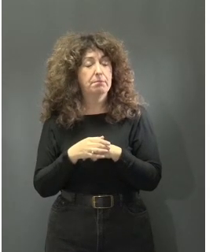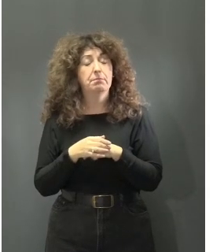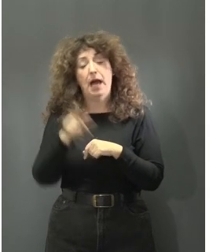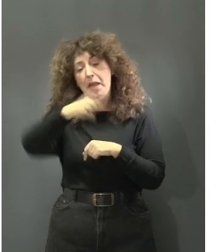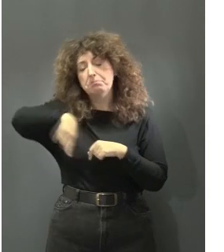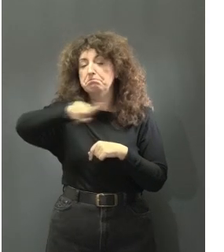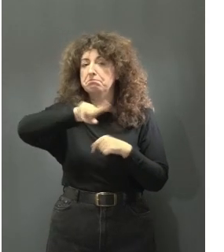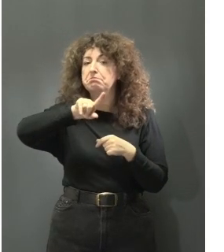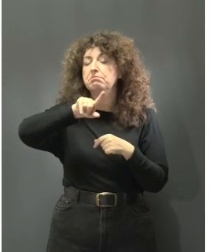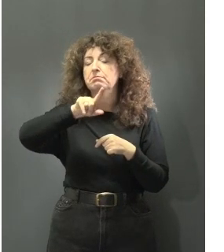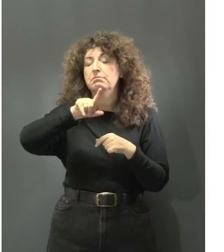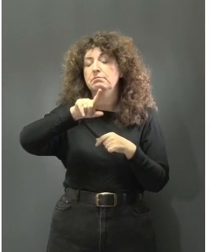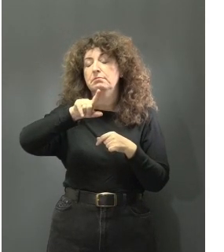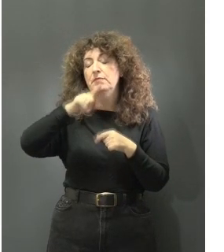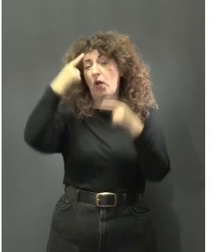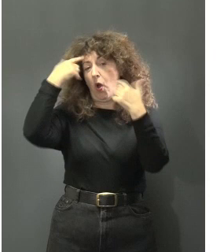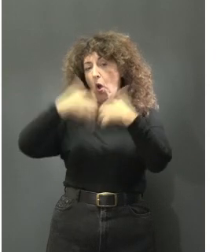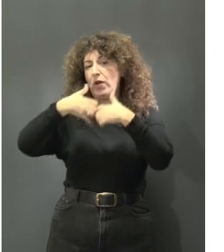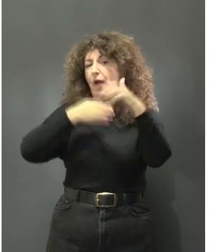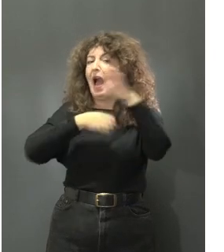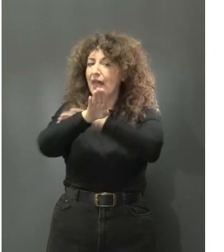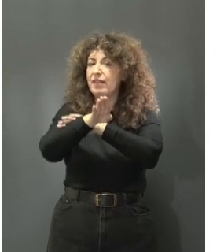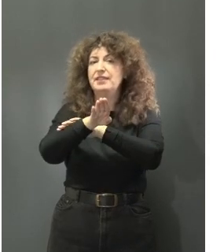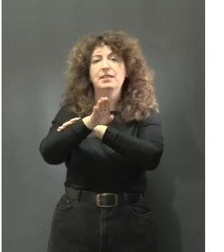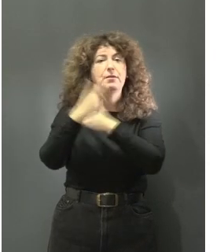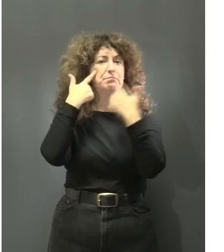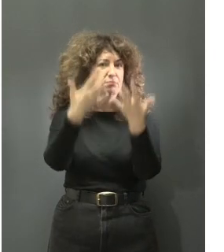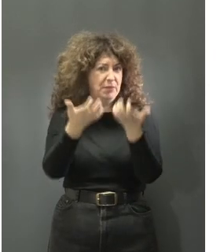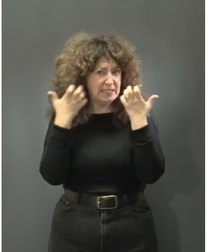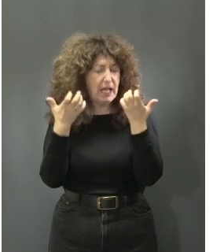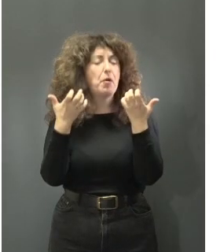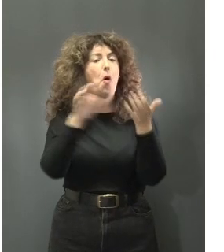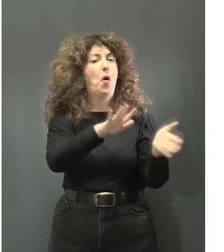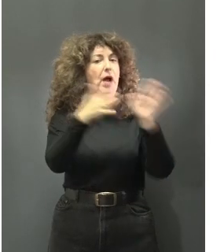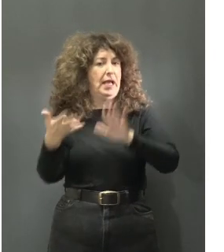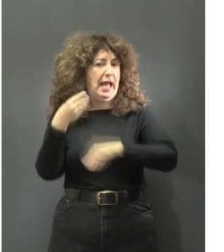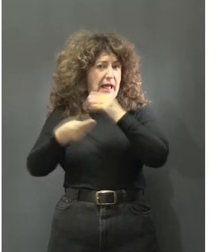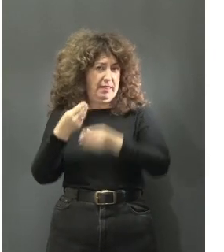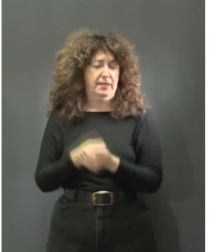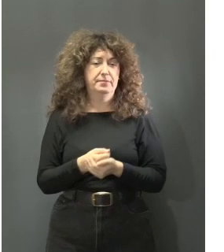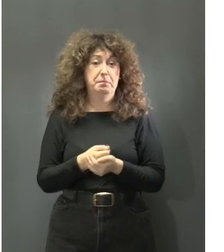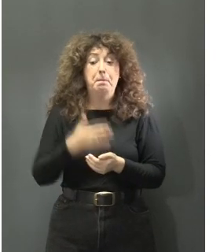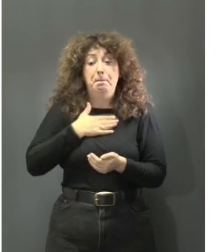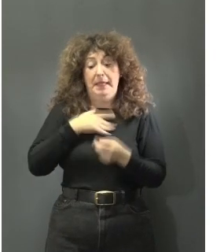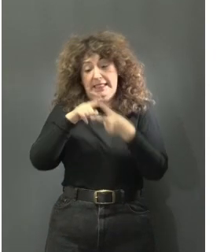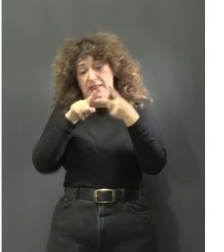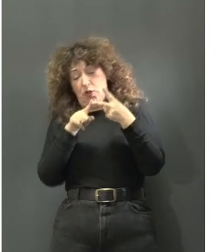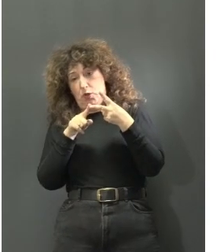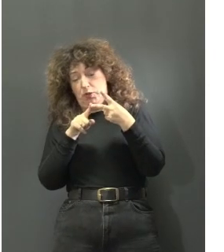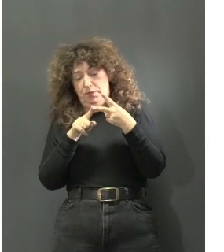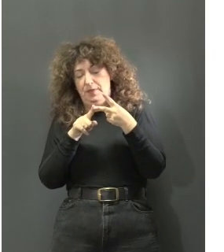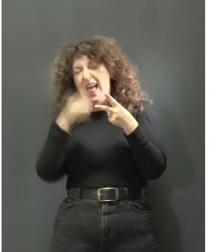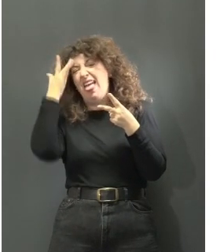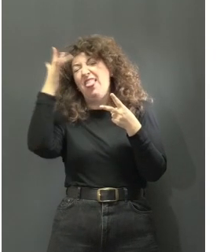accesibilidad cognitiva más visible o más implementable en los centros. Esos son mis 2 deseos.